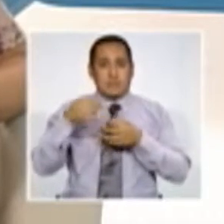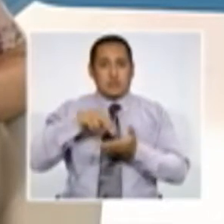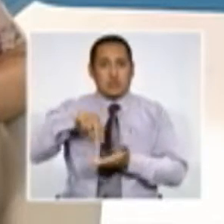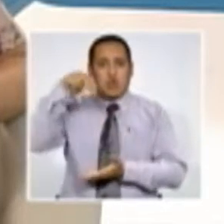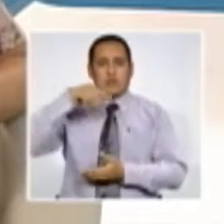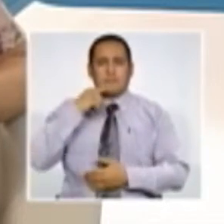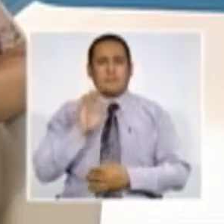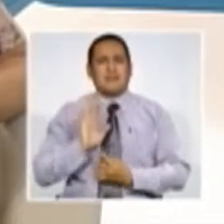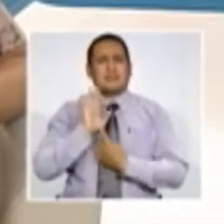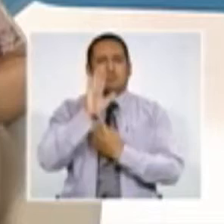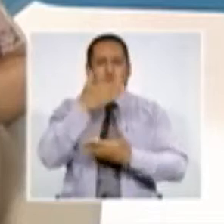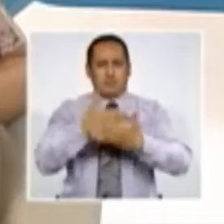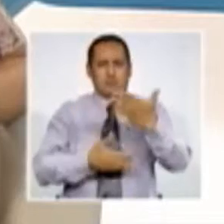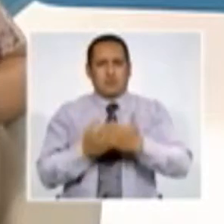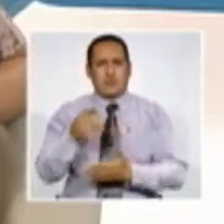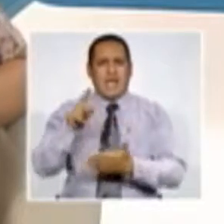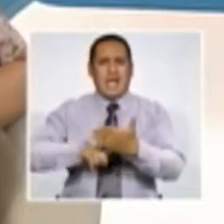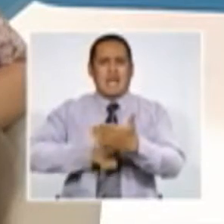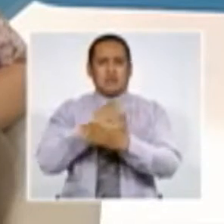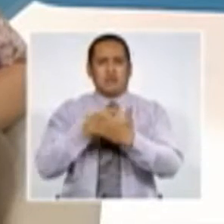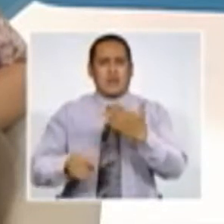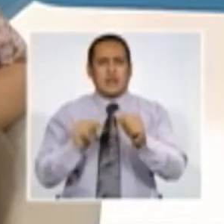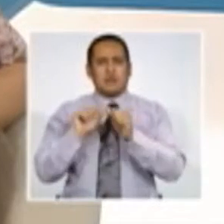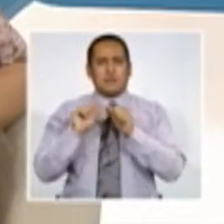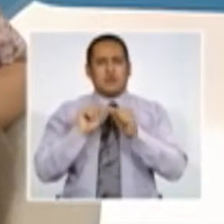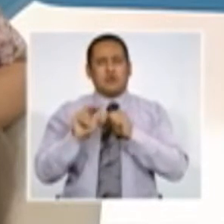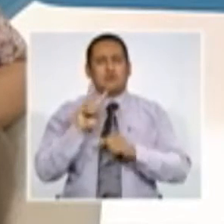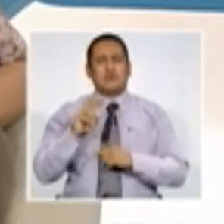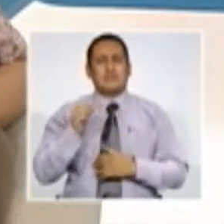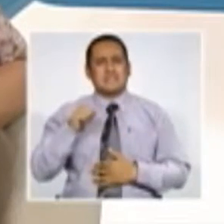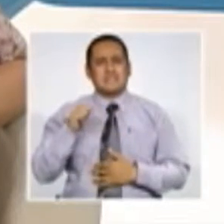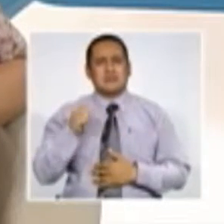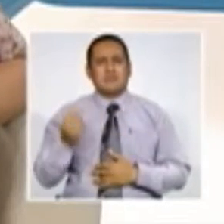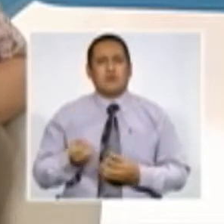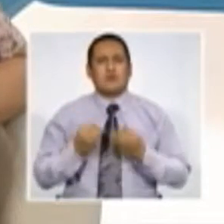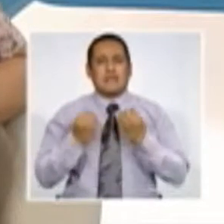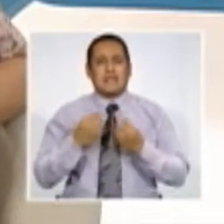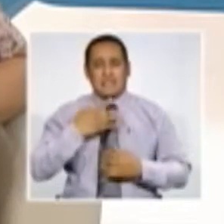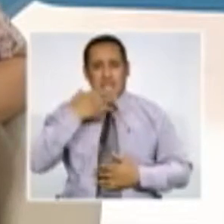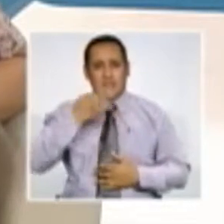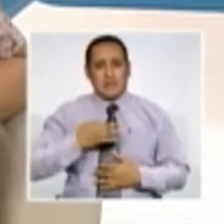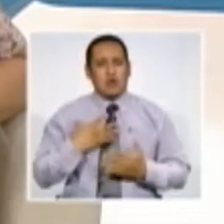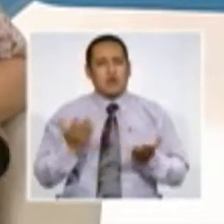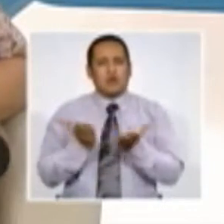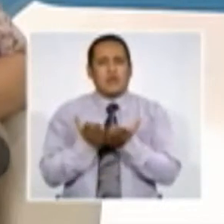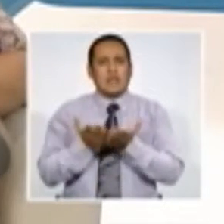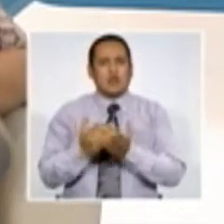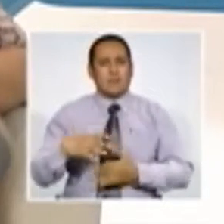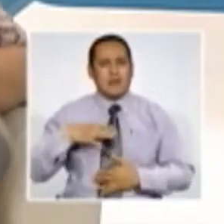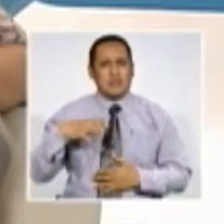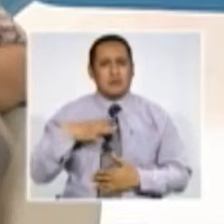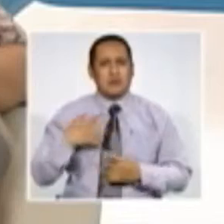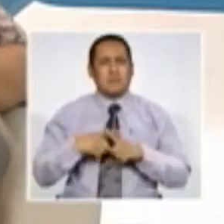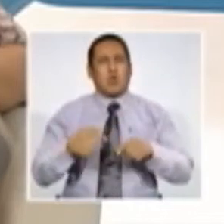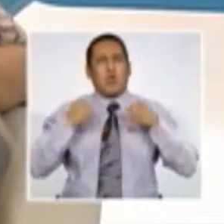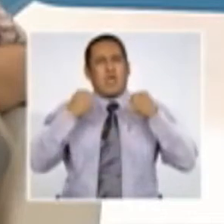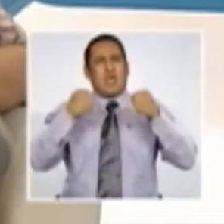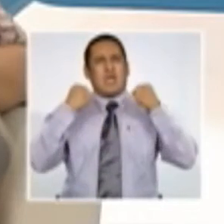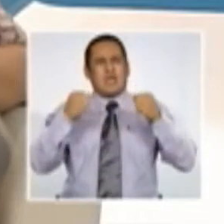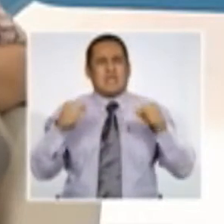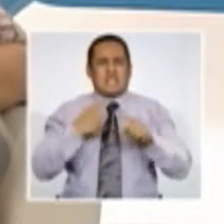Norte interpuso una demanda de inconstitucionalidad a este artículo 2. Sí, porque en realidad los colegios